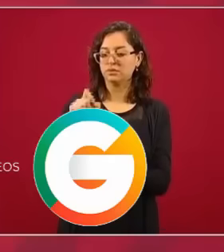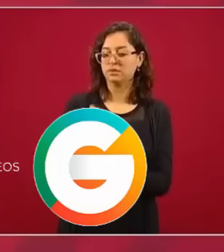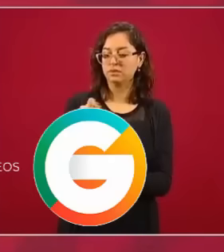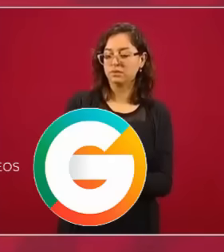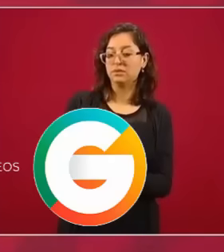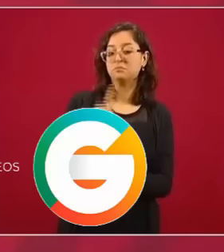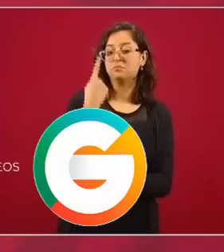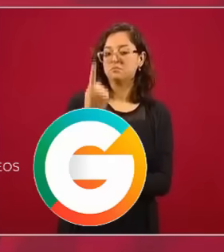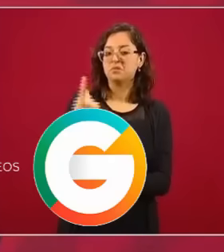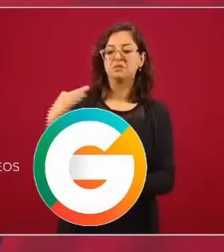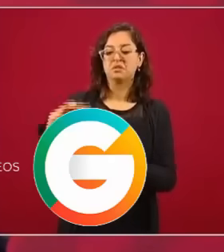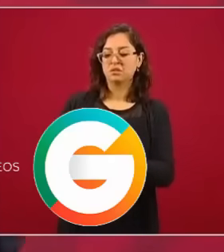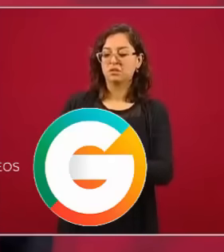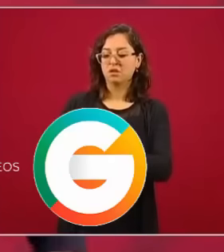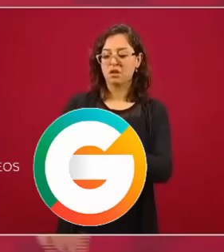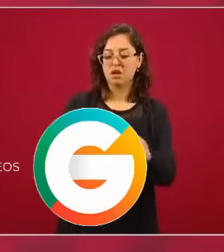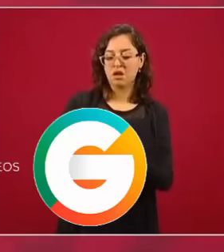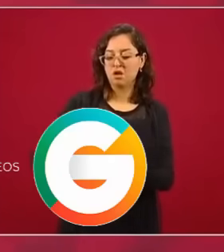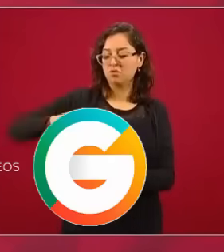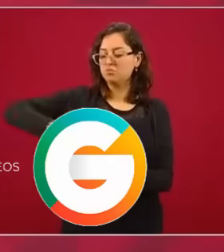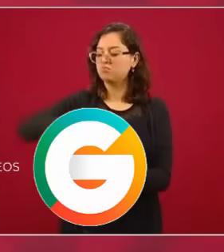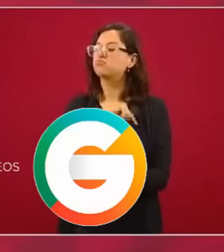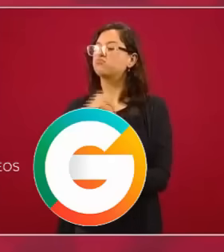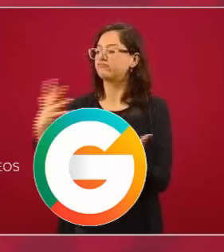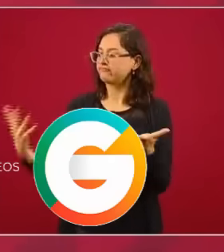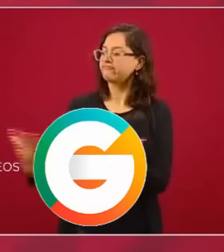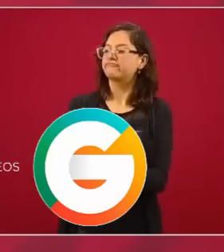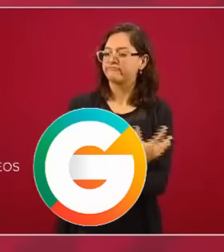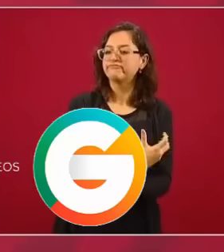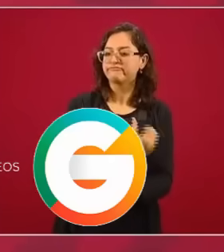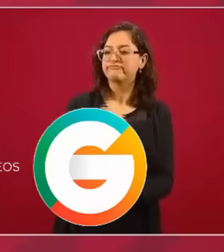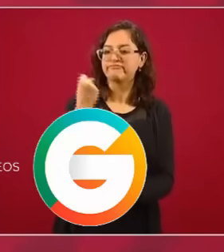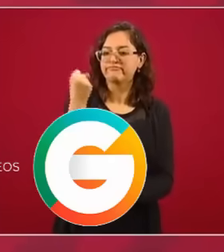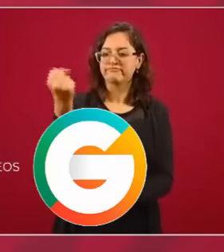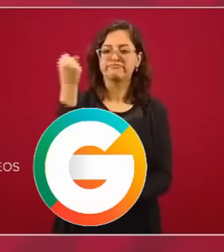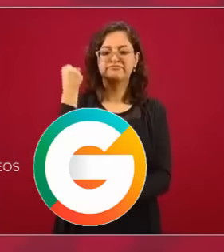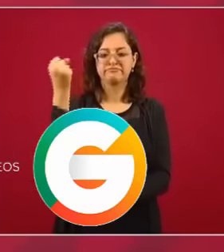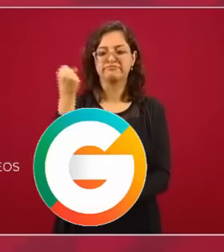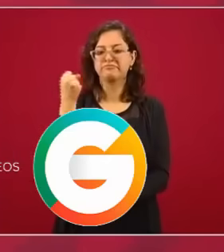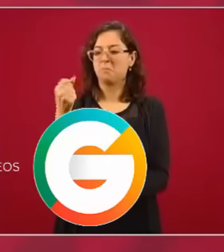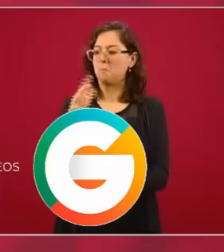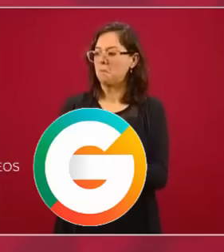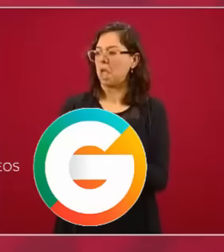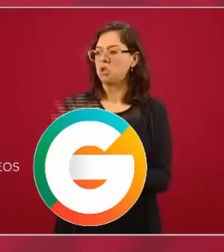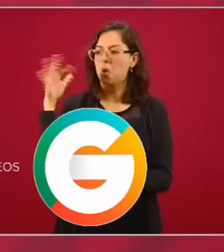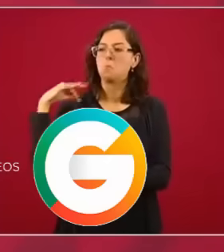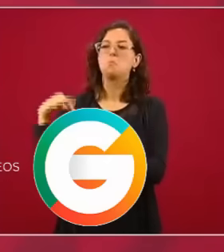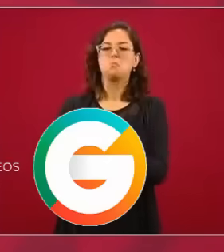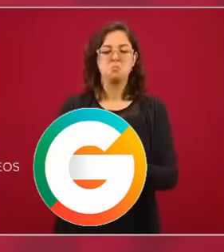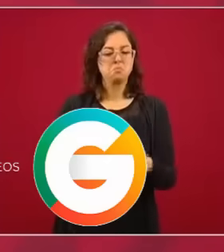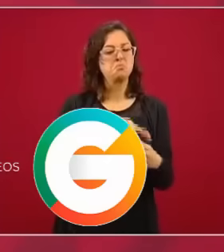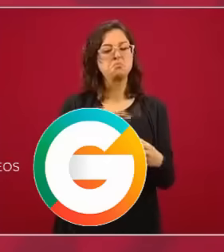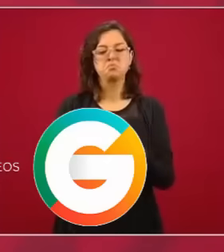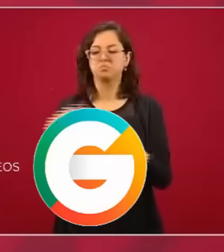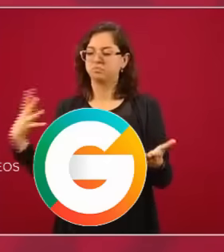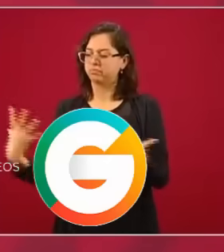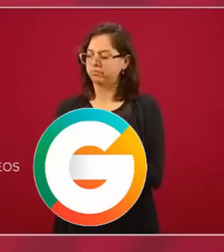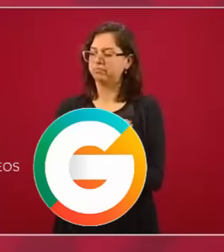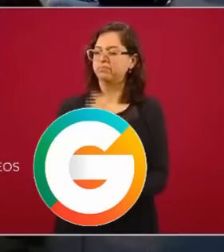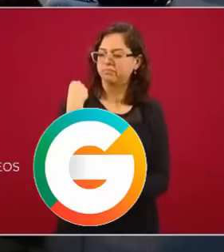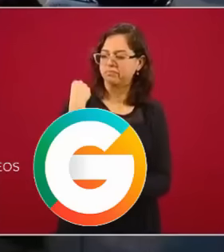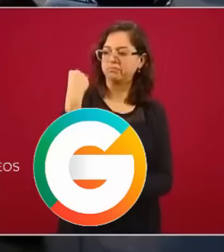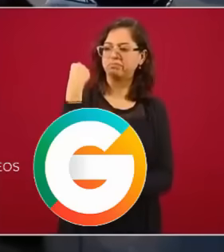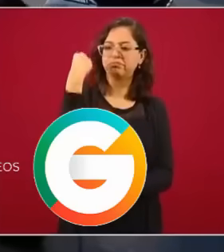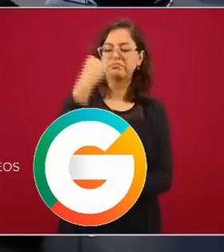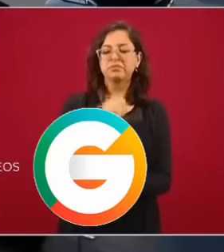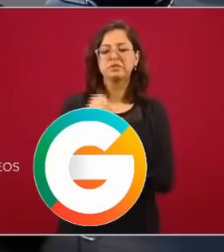2021 en las elecciones, vamos a tener mayoría en la Cámara